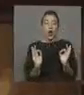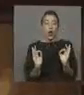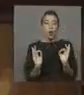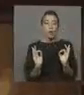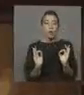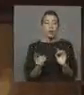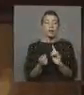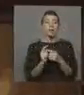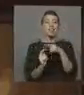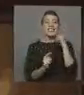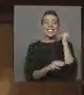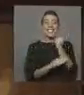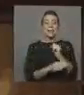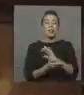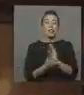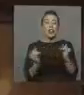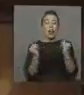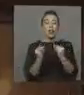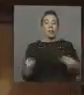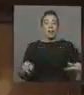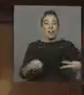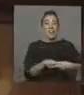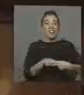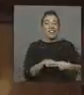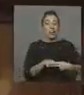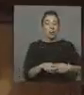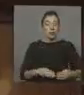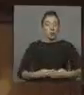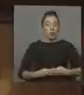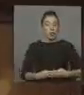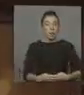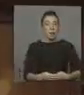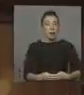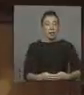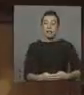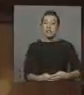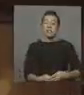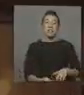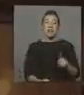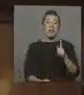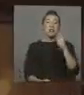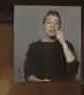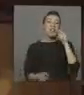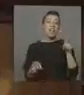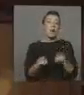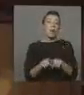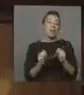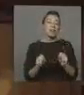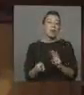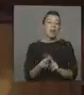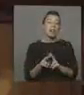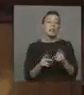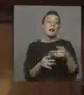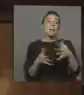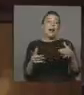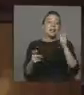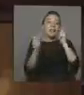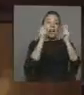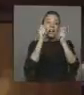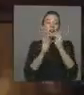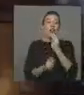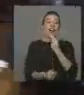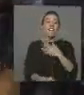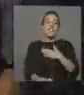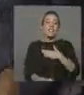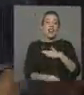la criminalización de toda forma de interrupción del embarazo no impide su práctica en condiciones de riesgo para la vida y la salud